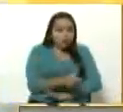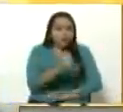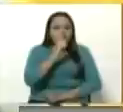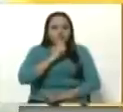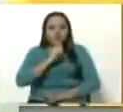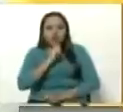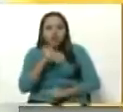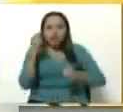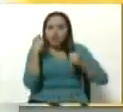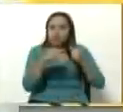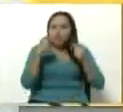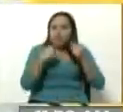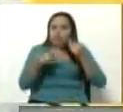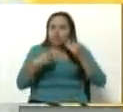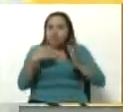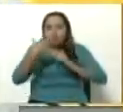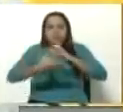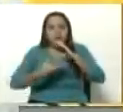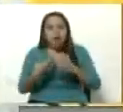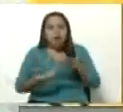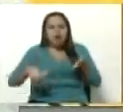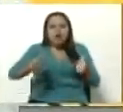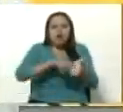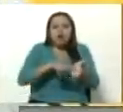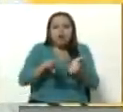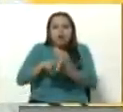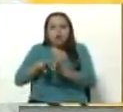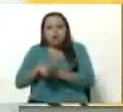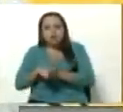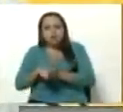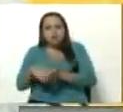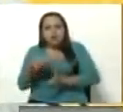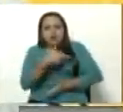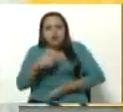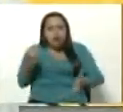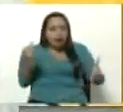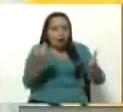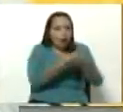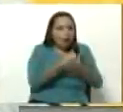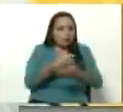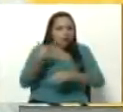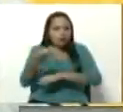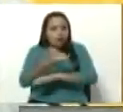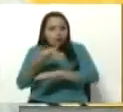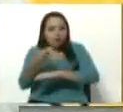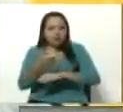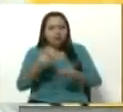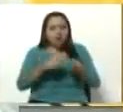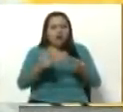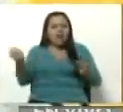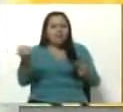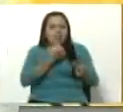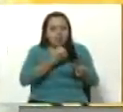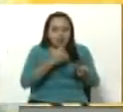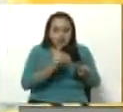enfrentando distintos tipos de situaciones, intentos de golpe de Estado,